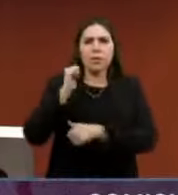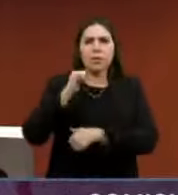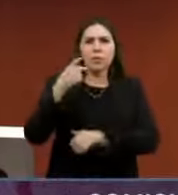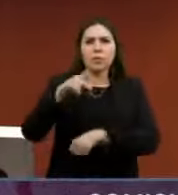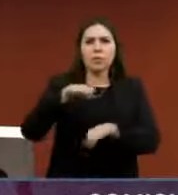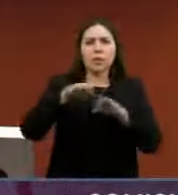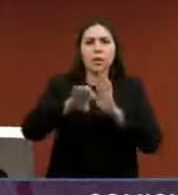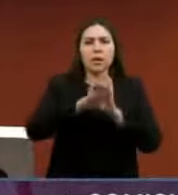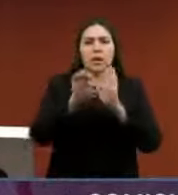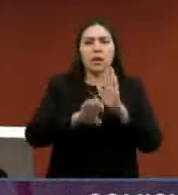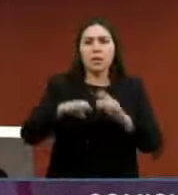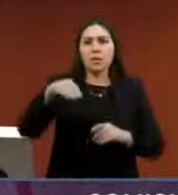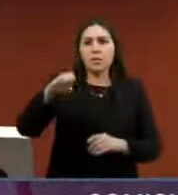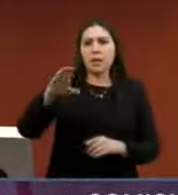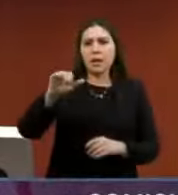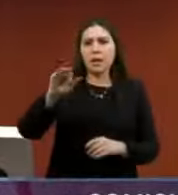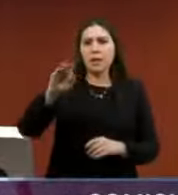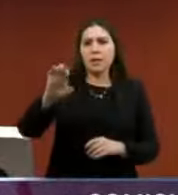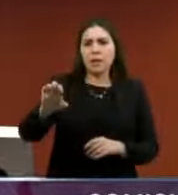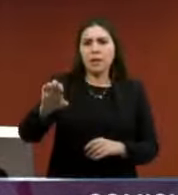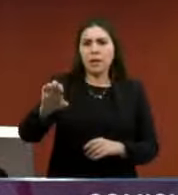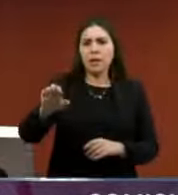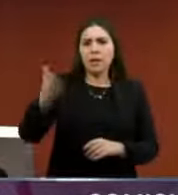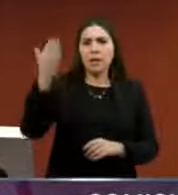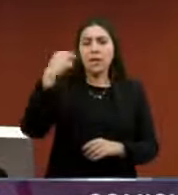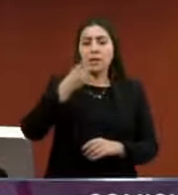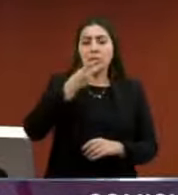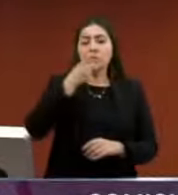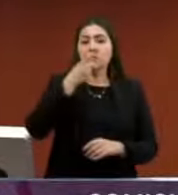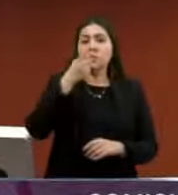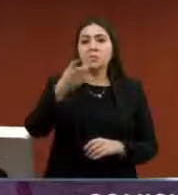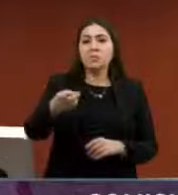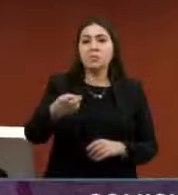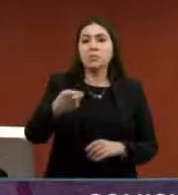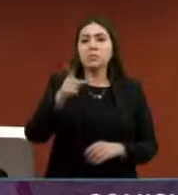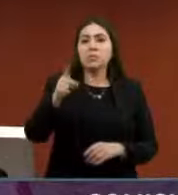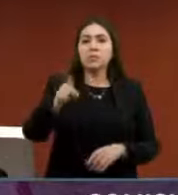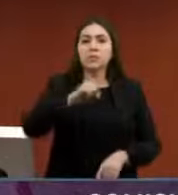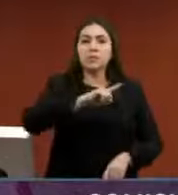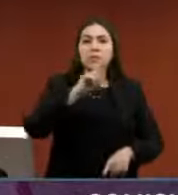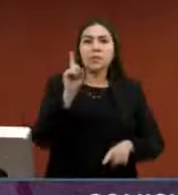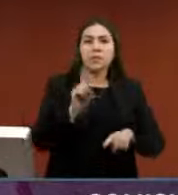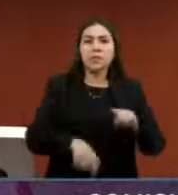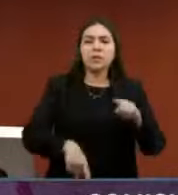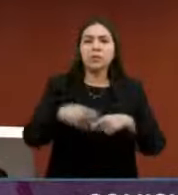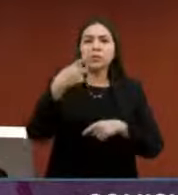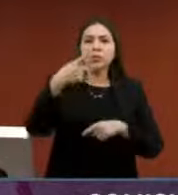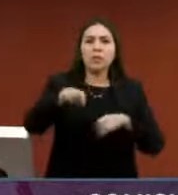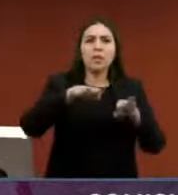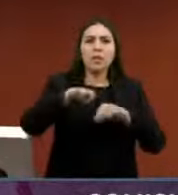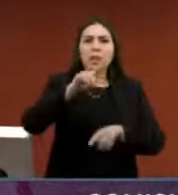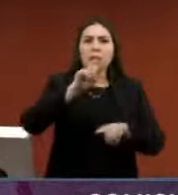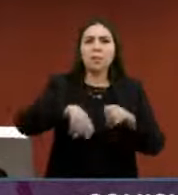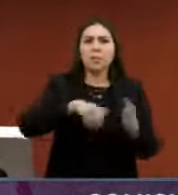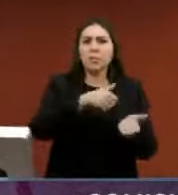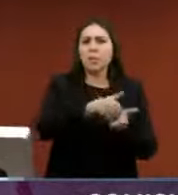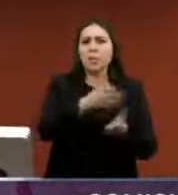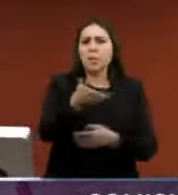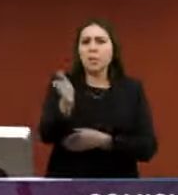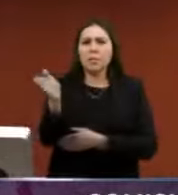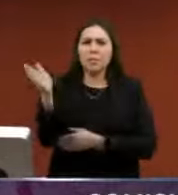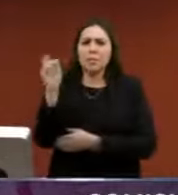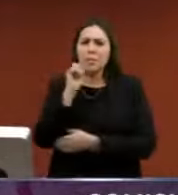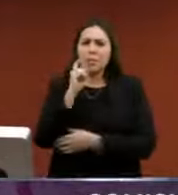laboral, como fue Inmecafé, cuando les dijeron que se quedaban sin su centro de trabajo. Y así miles y